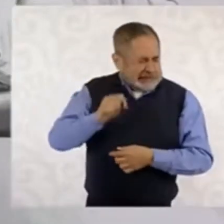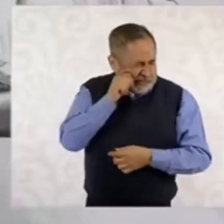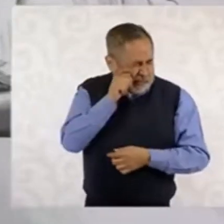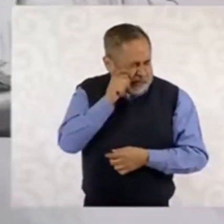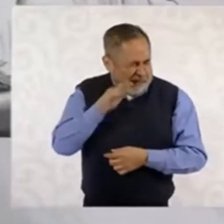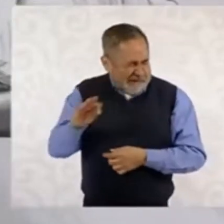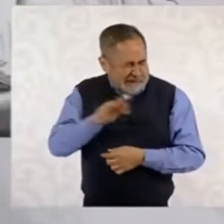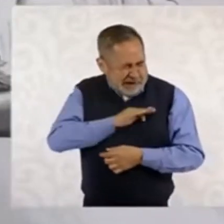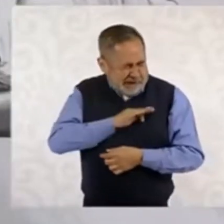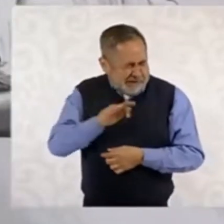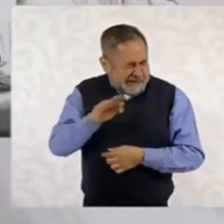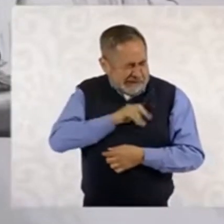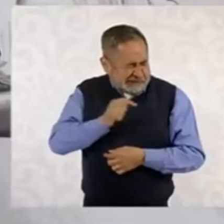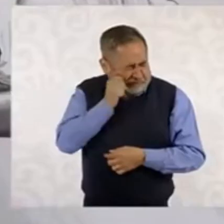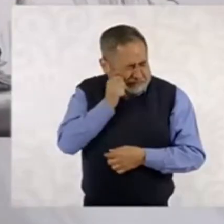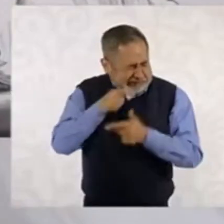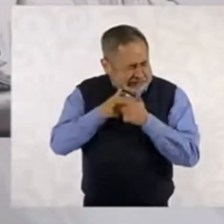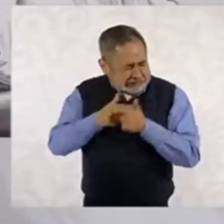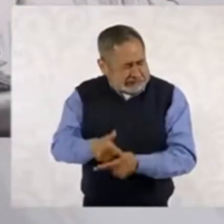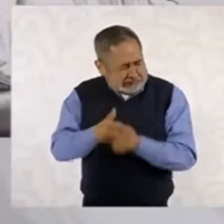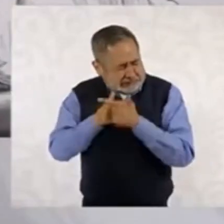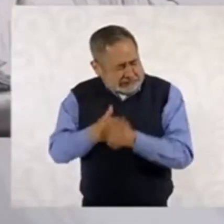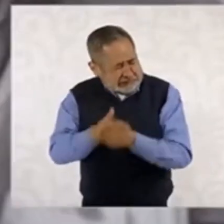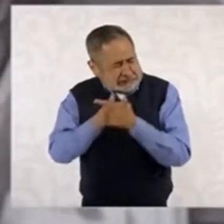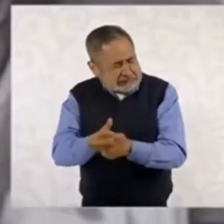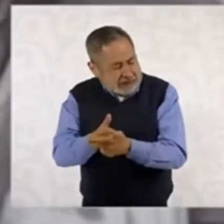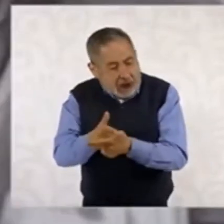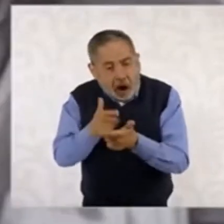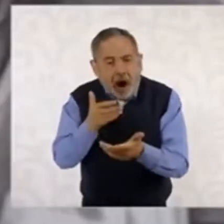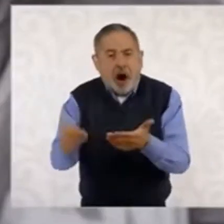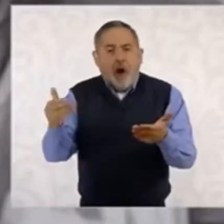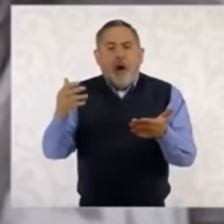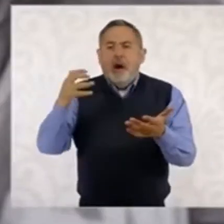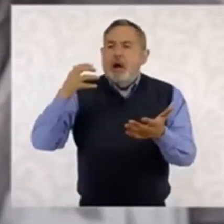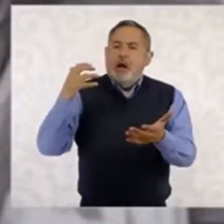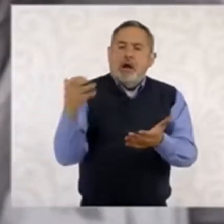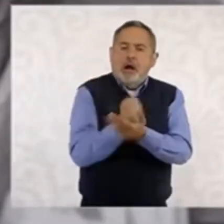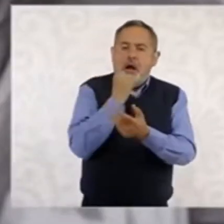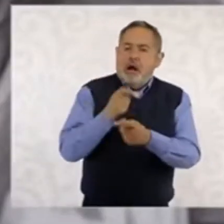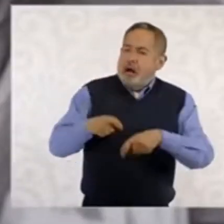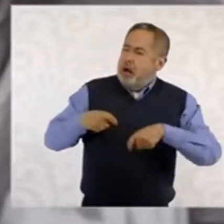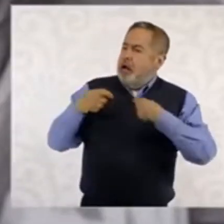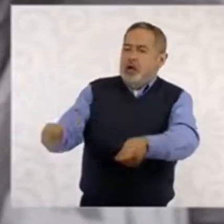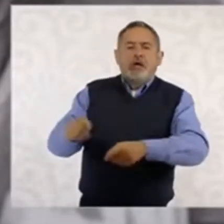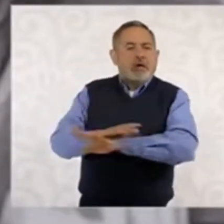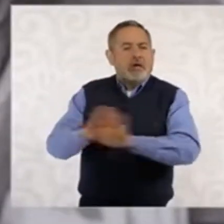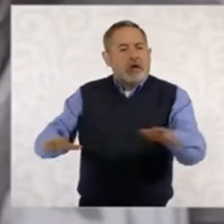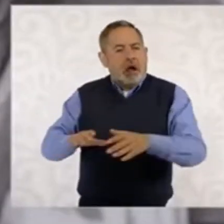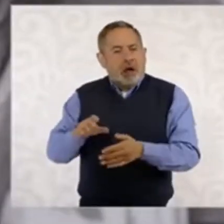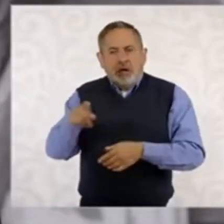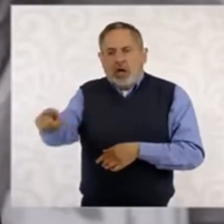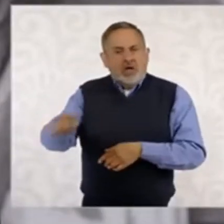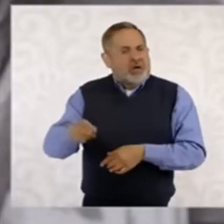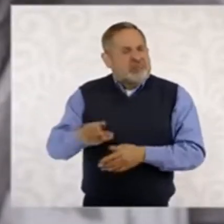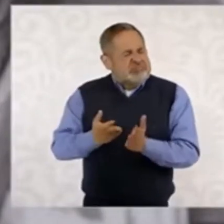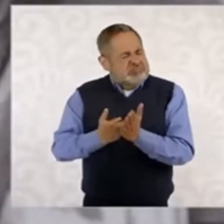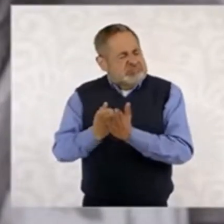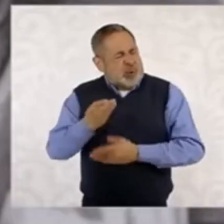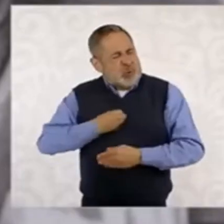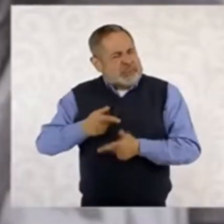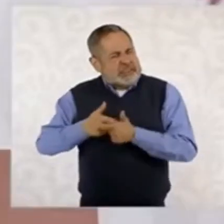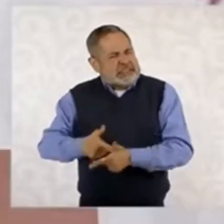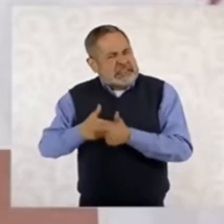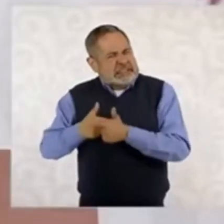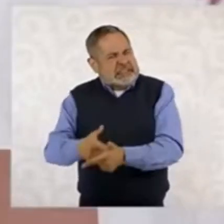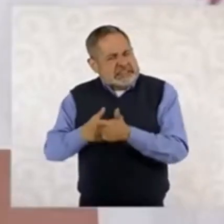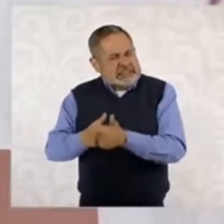la victoria, que coronamos hoy con este evento. Su perseverancia organizada, respaldada por la razón